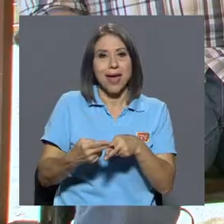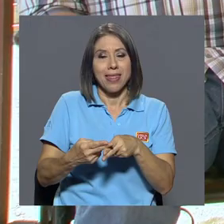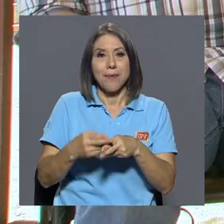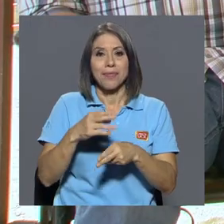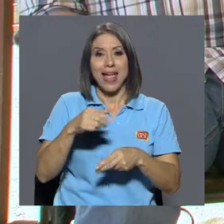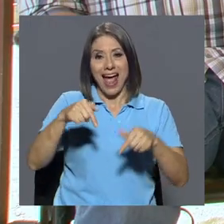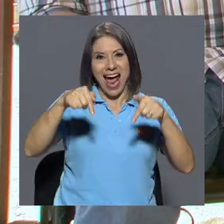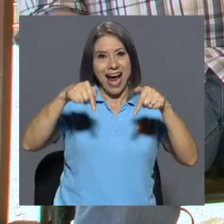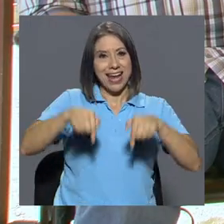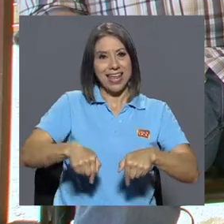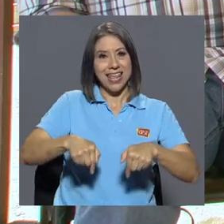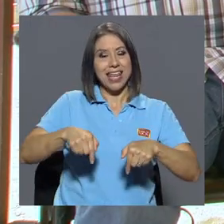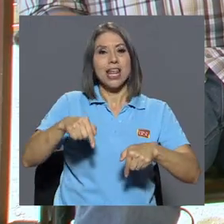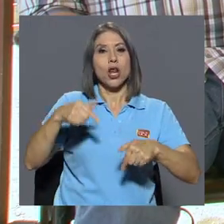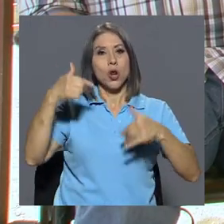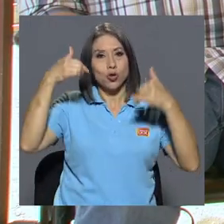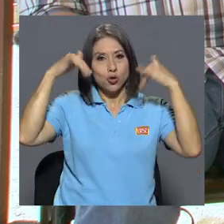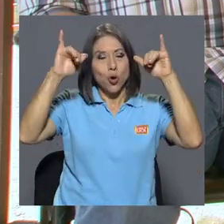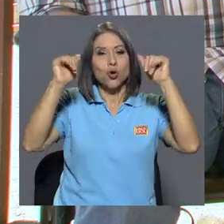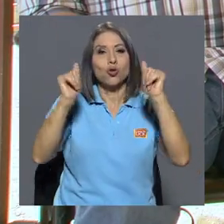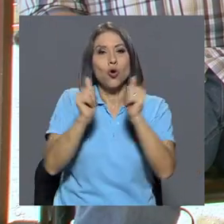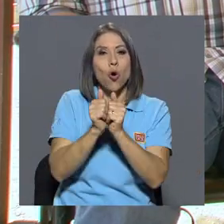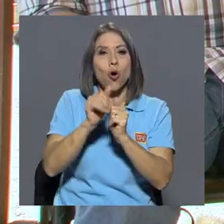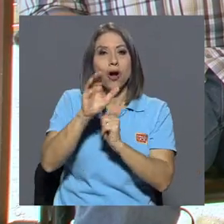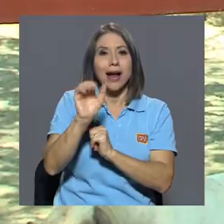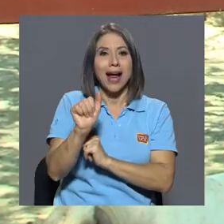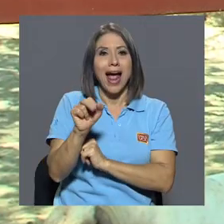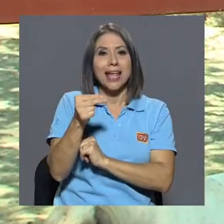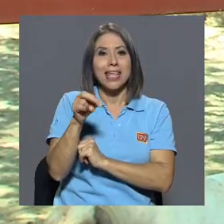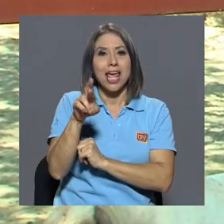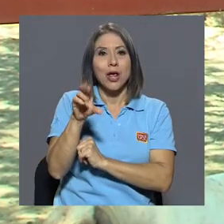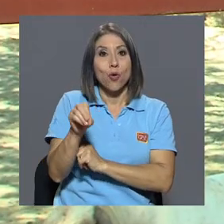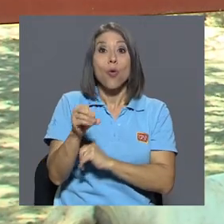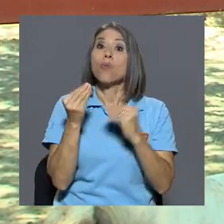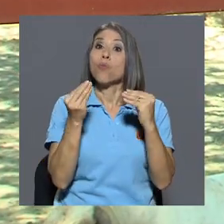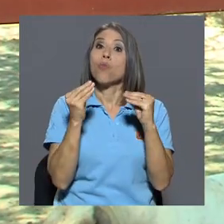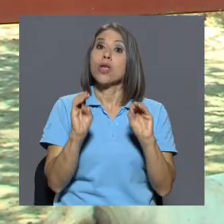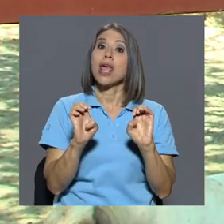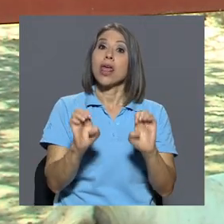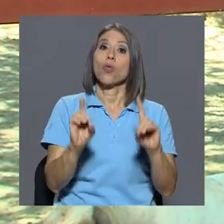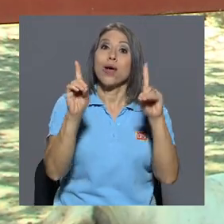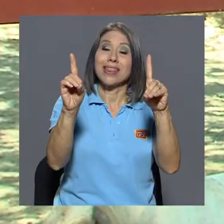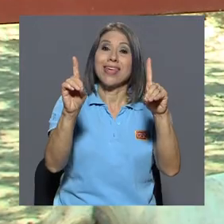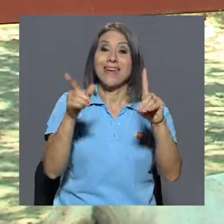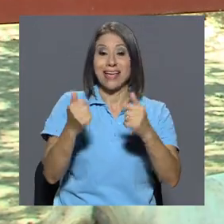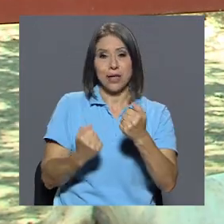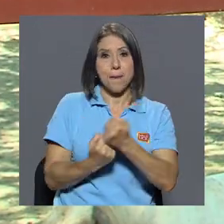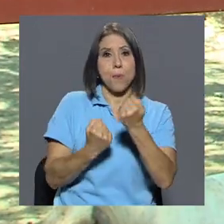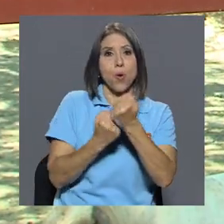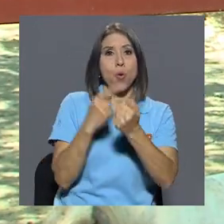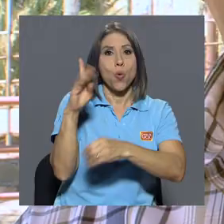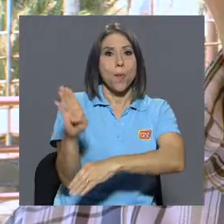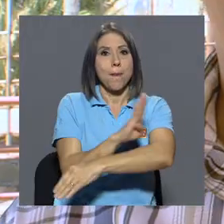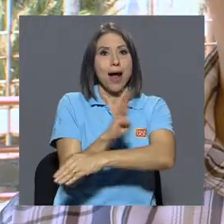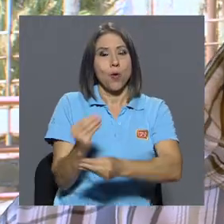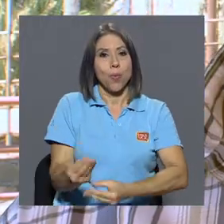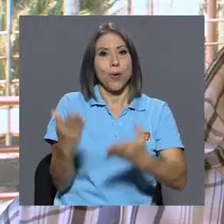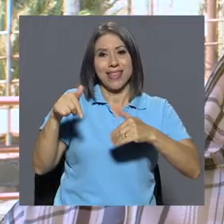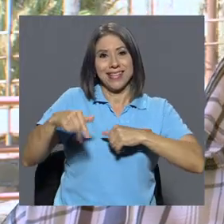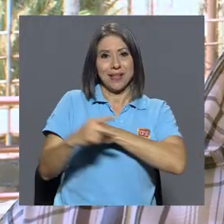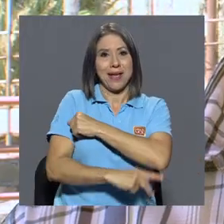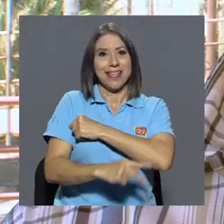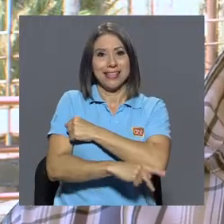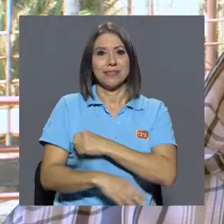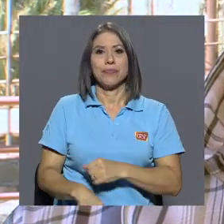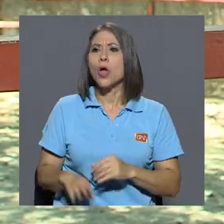los Toros, con Cañero, muy educativa, que patrocinaba uno de los bancos estatales de este país. ¿Cómo es esa llegada a